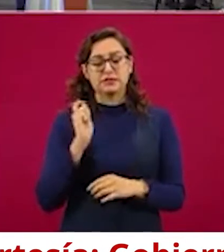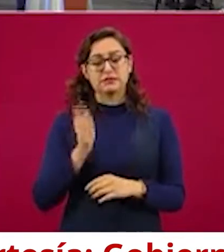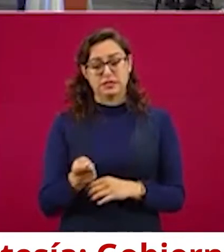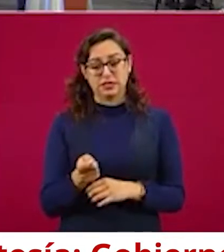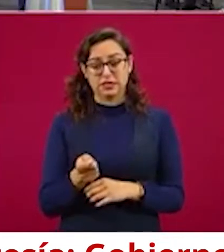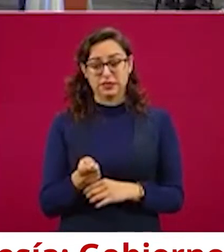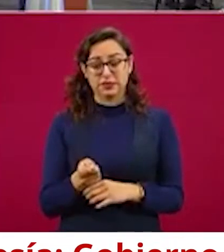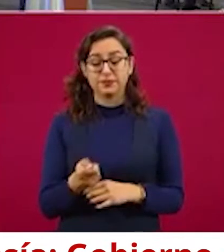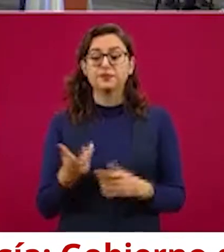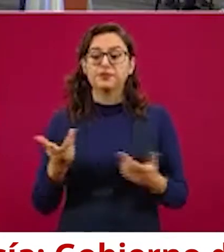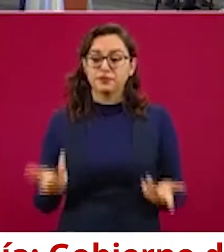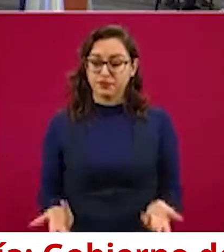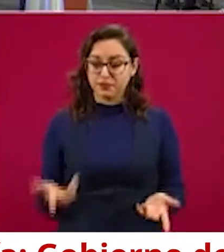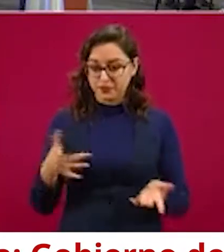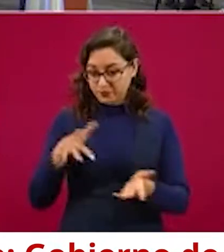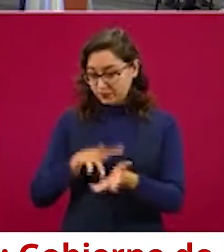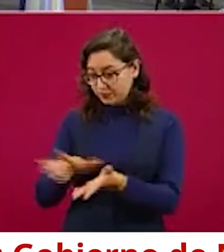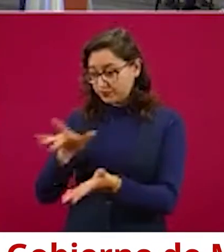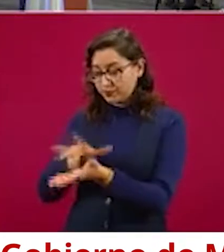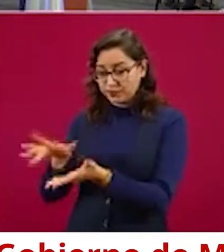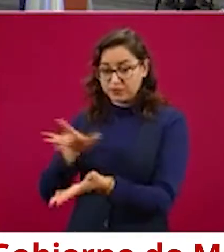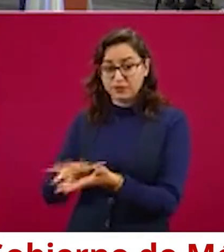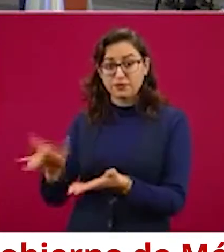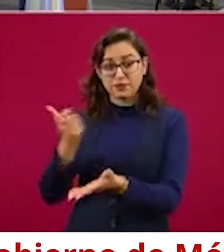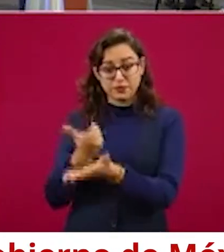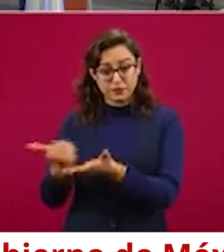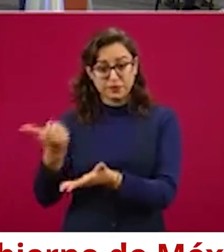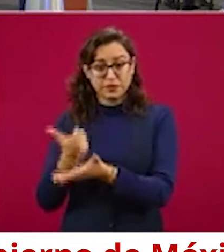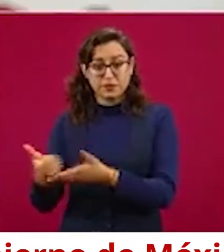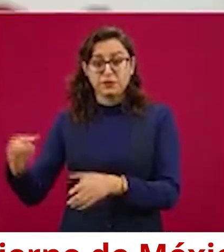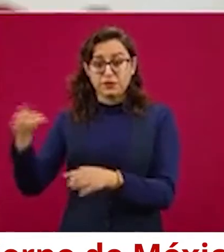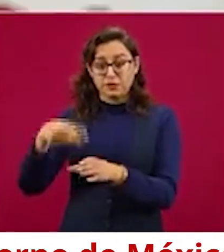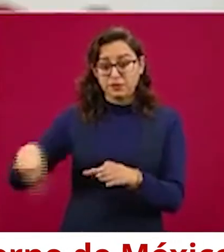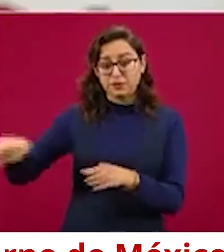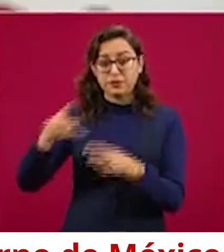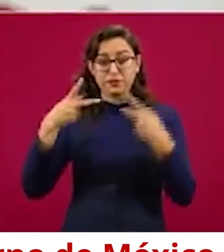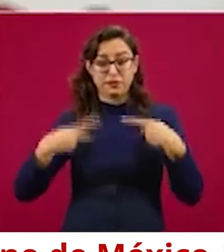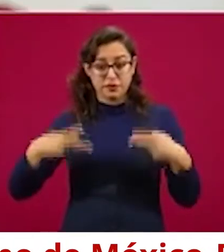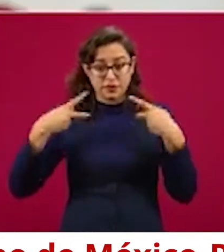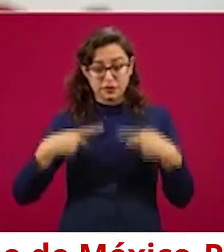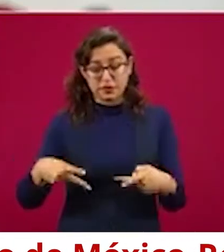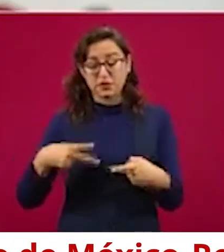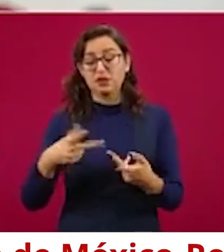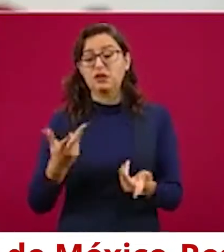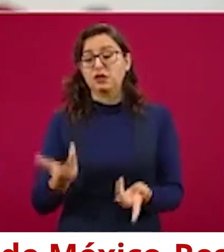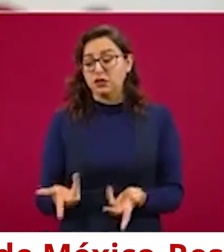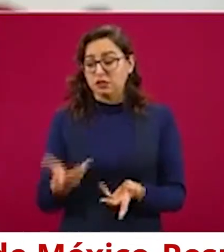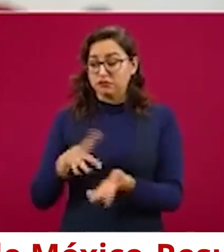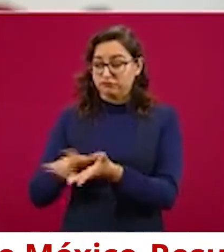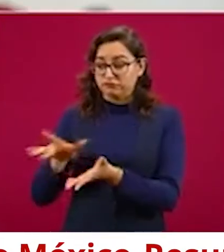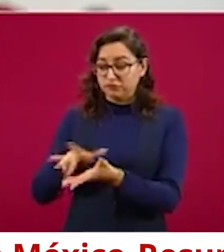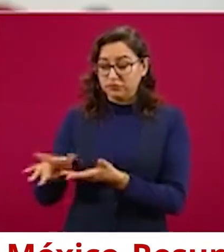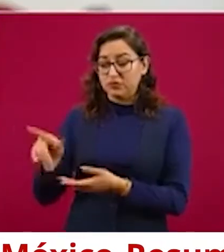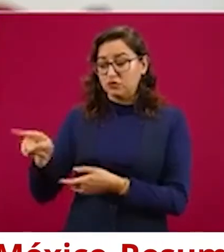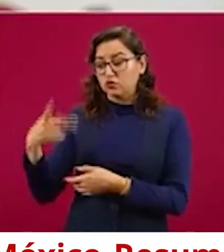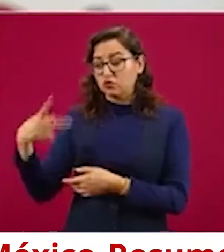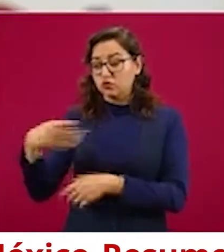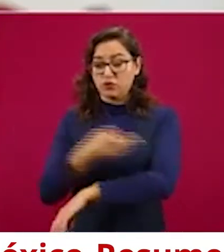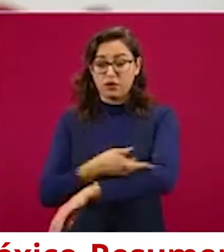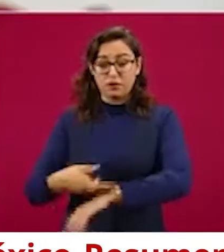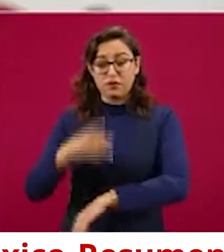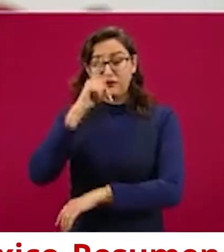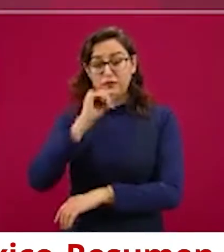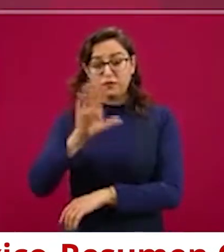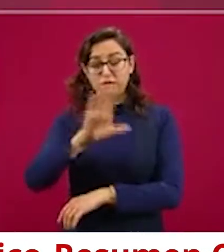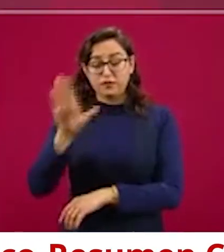un apoyo económico dirigido a las y los familiares de personas fallecidas por la enfermedad COVID-19 por